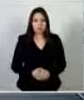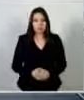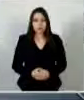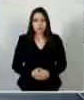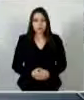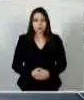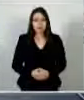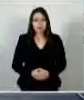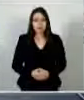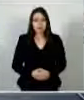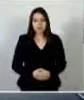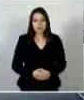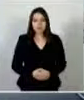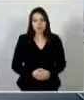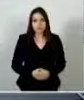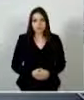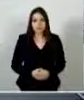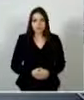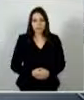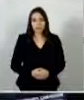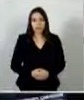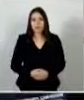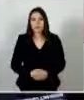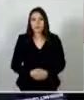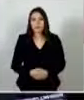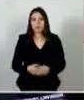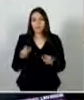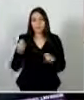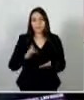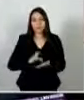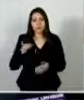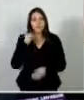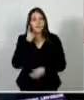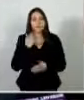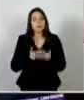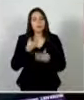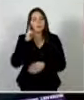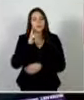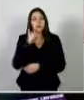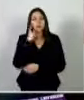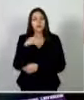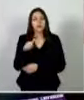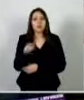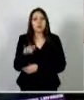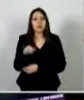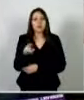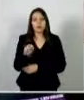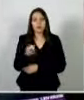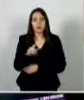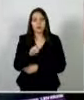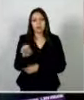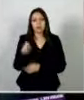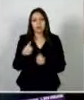Muchas gracias, diputado. Tiene la palabra la diputada María Rosete, del Partido Encuentro Social.